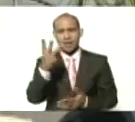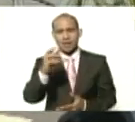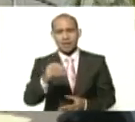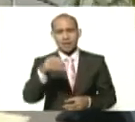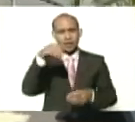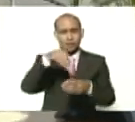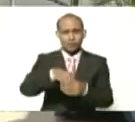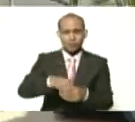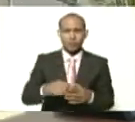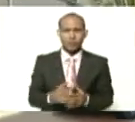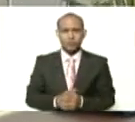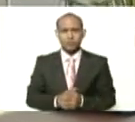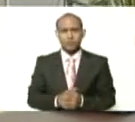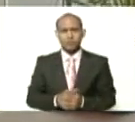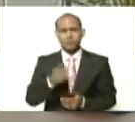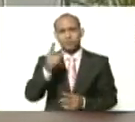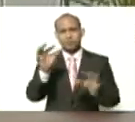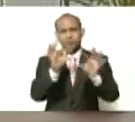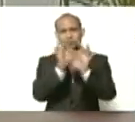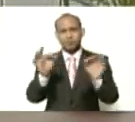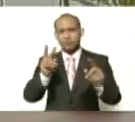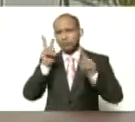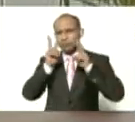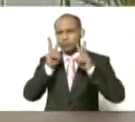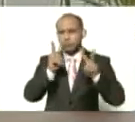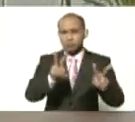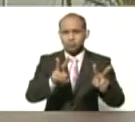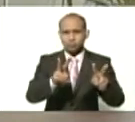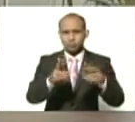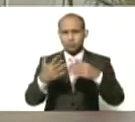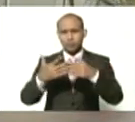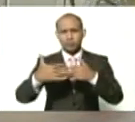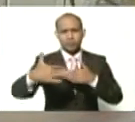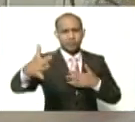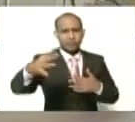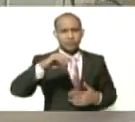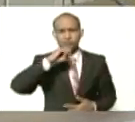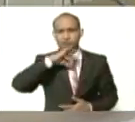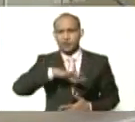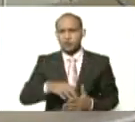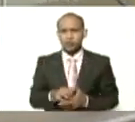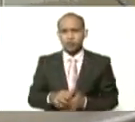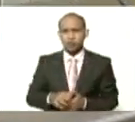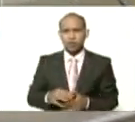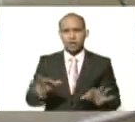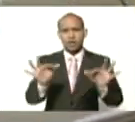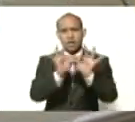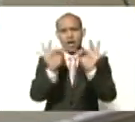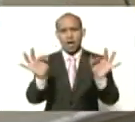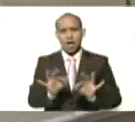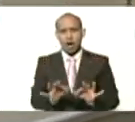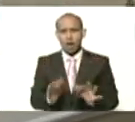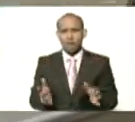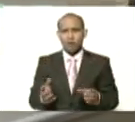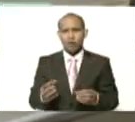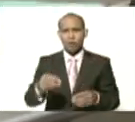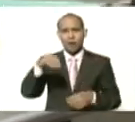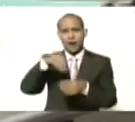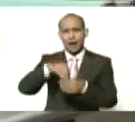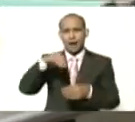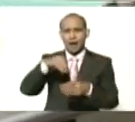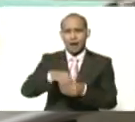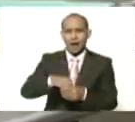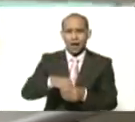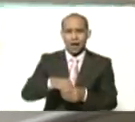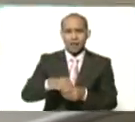califica, con una visión de mediano y largo plazo, según el intercambio sostenido entre